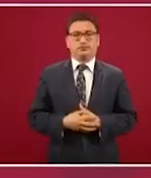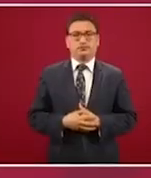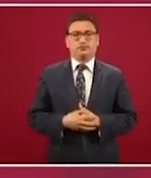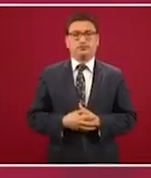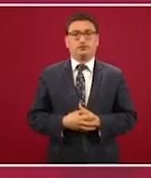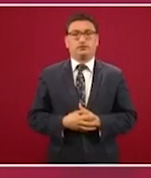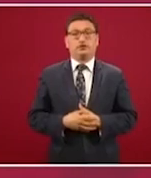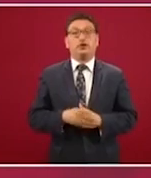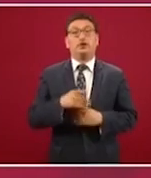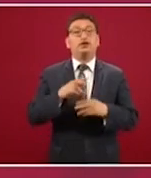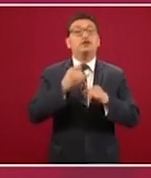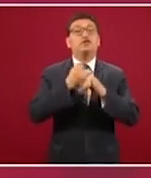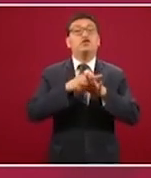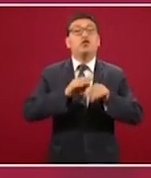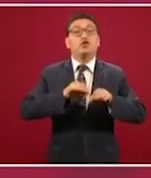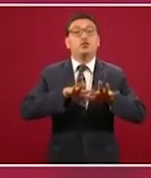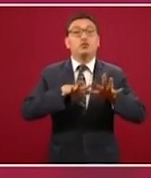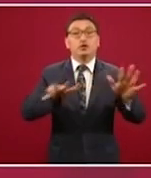Técnico,